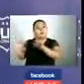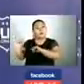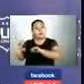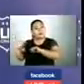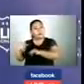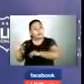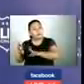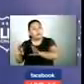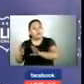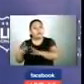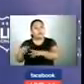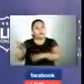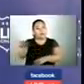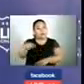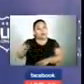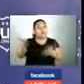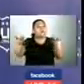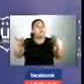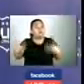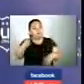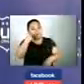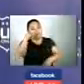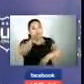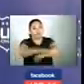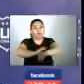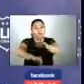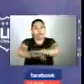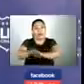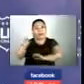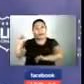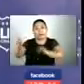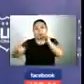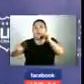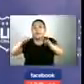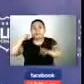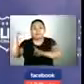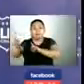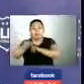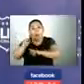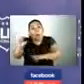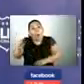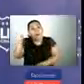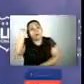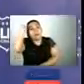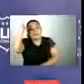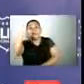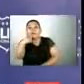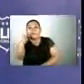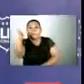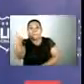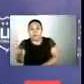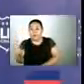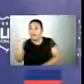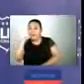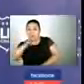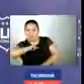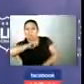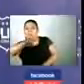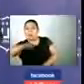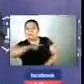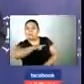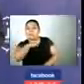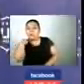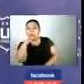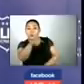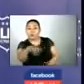casos hemos detenido también a esos líderes o autores intelectuales que dieron la orden a